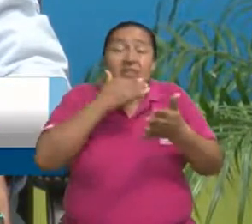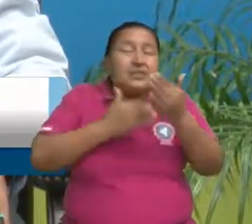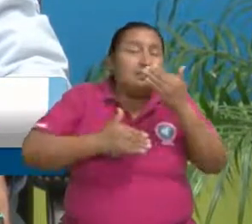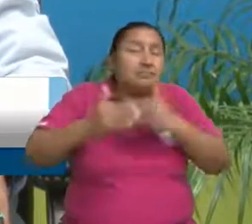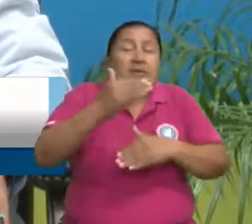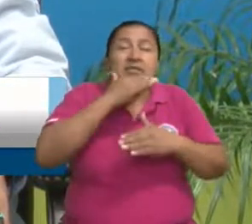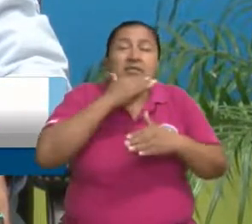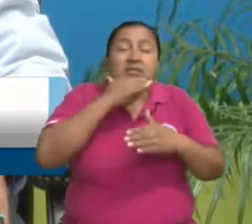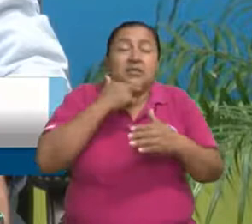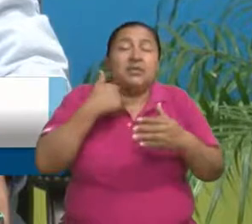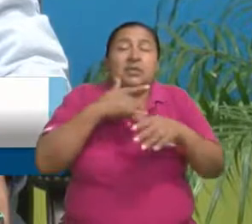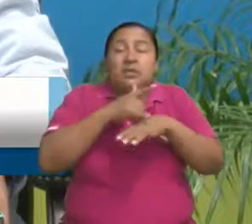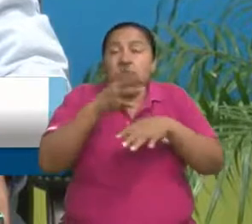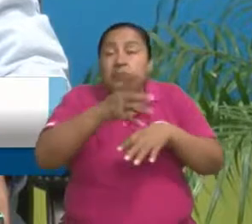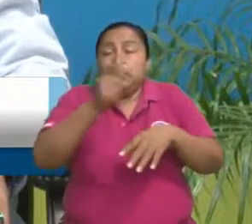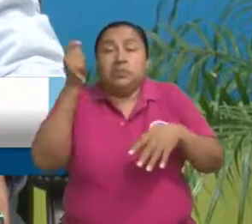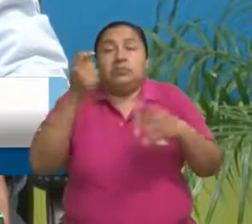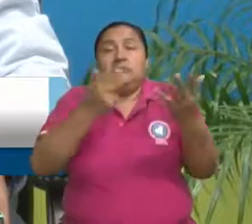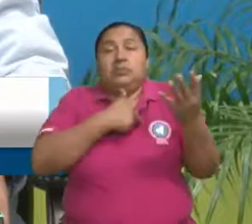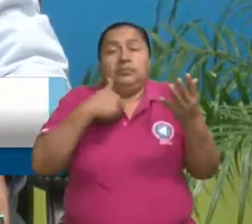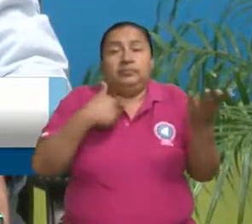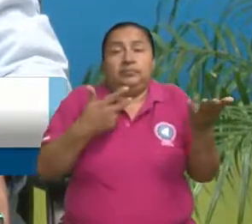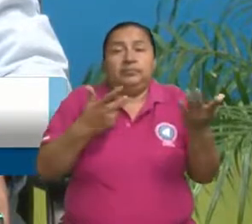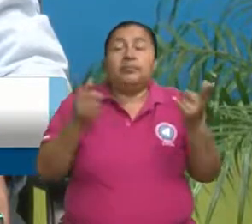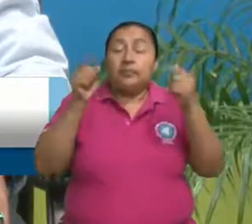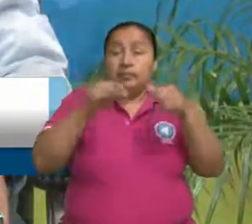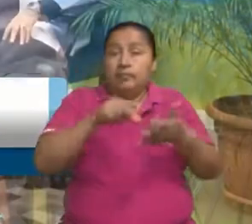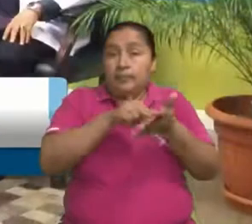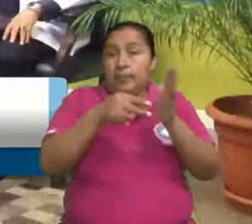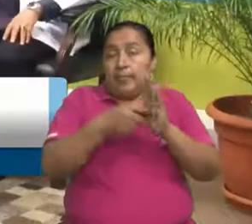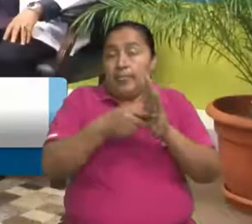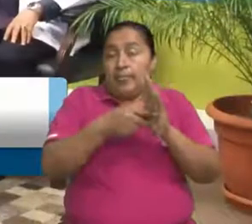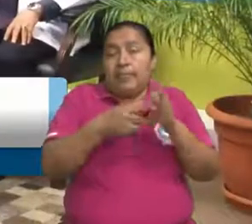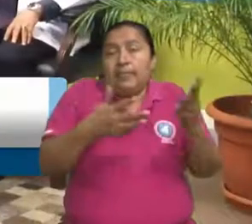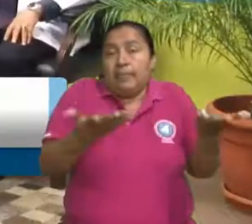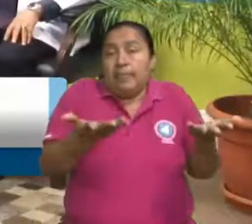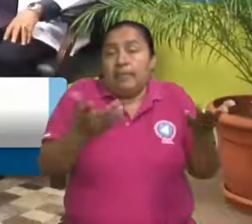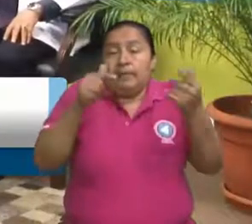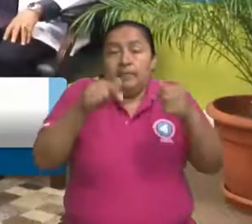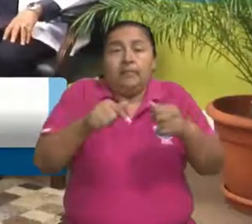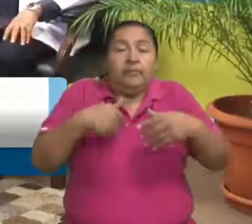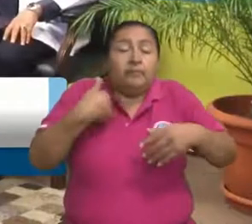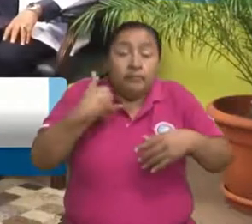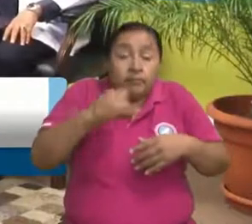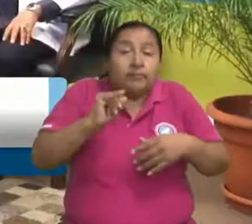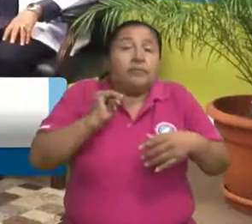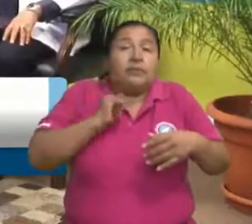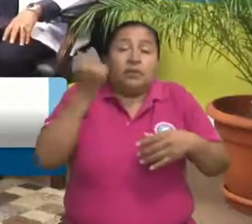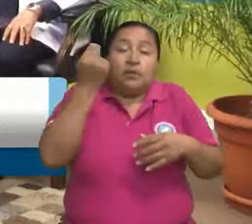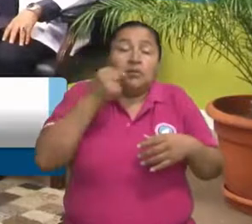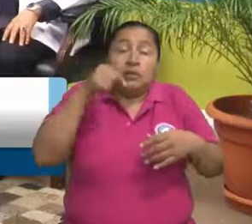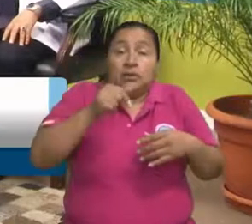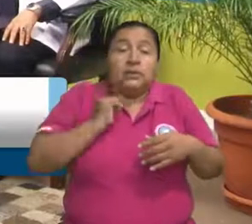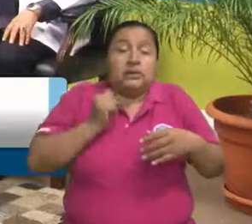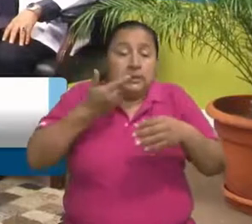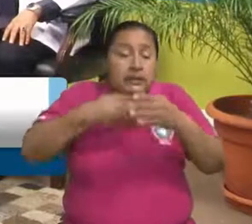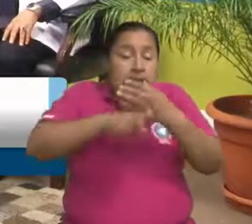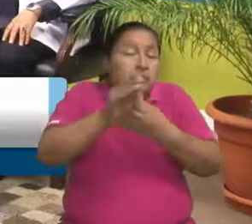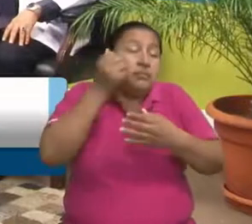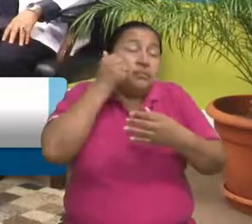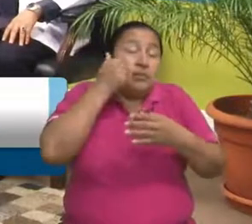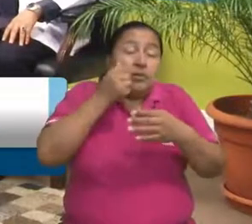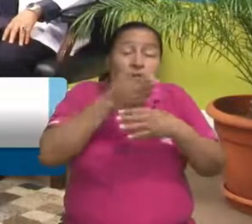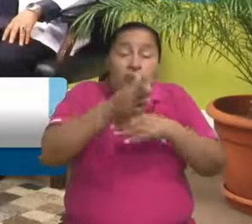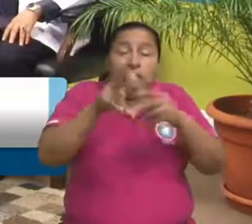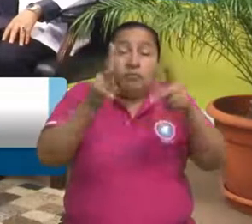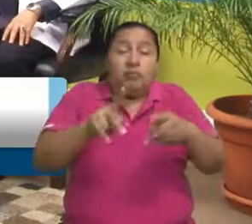más difícil sacar el objeto. Eso que te quiero decir, de que si atraviesa ese istmo, ya